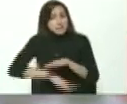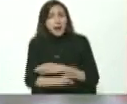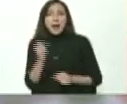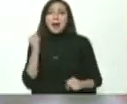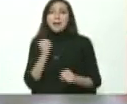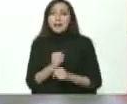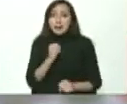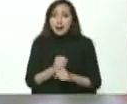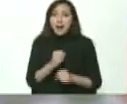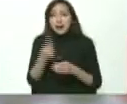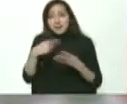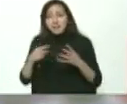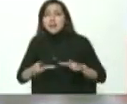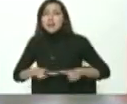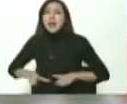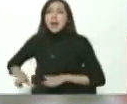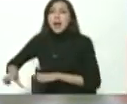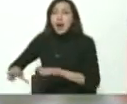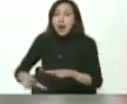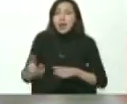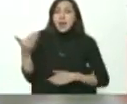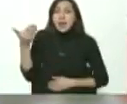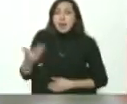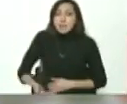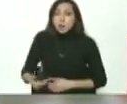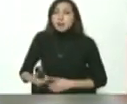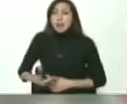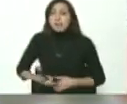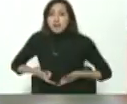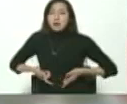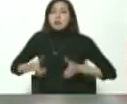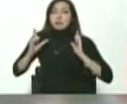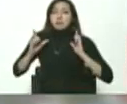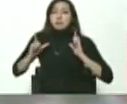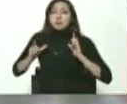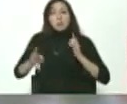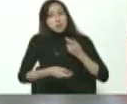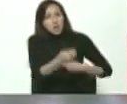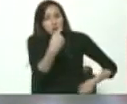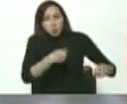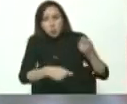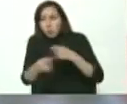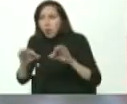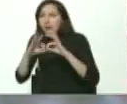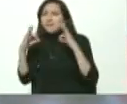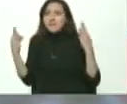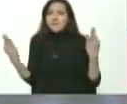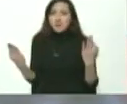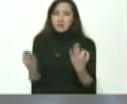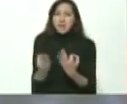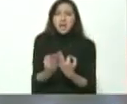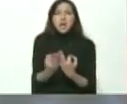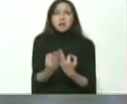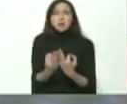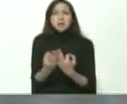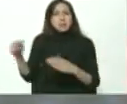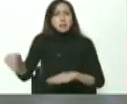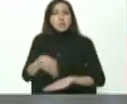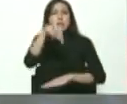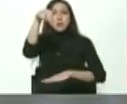en las áreas fundamentales, priorizadas, donde se mueve la economía familiar, la economía